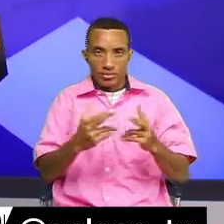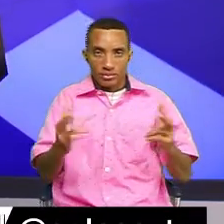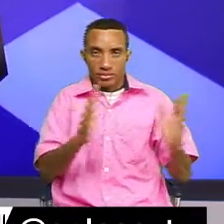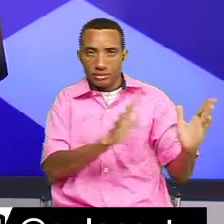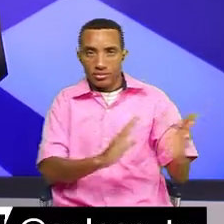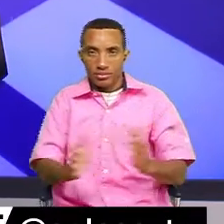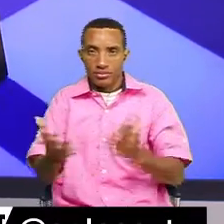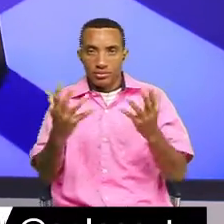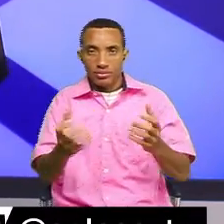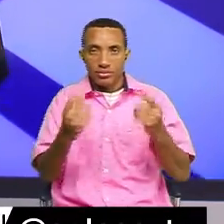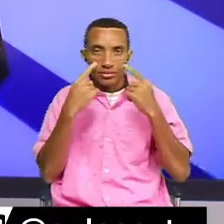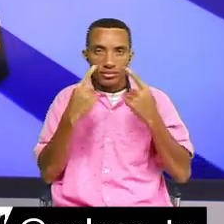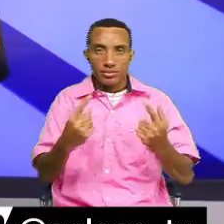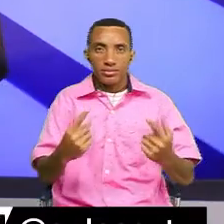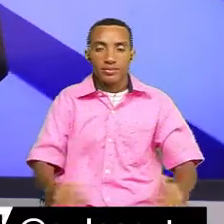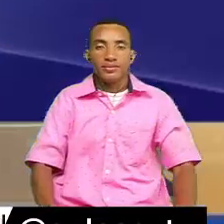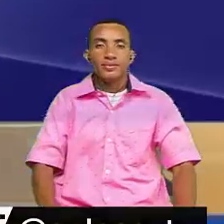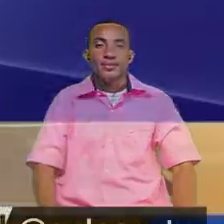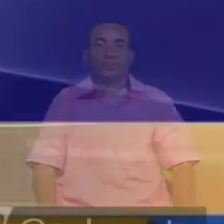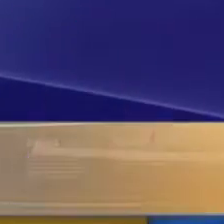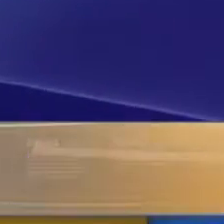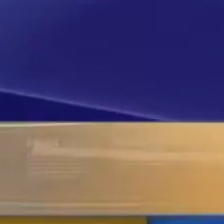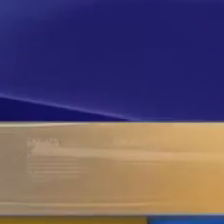lo que usted quiere ver.